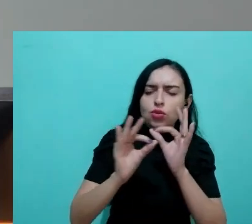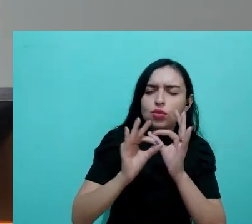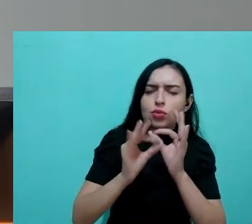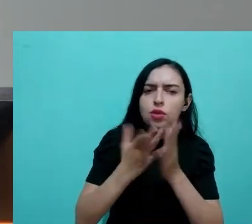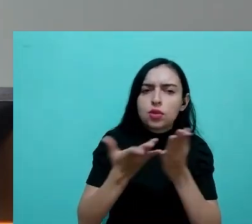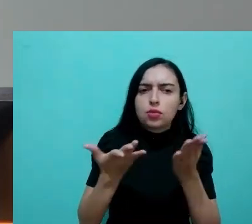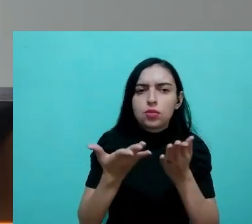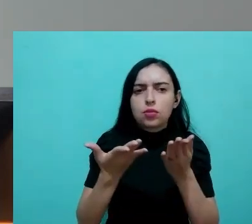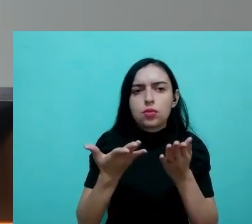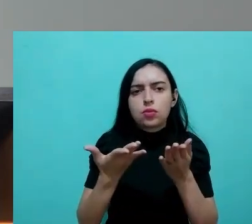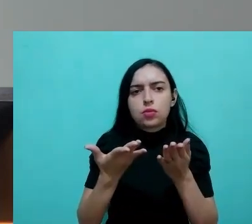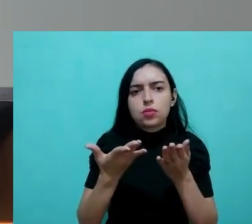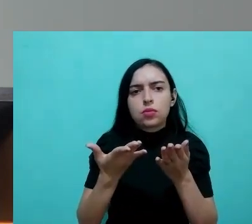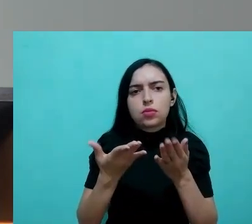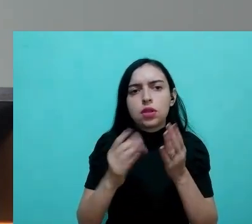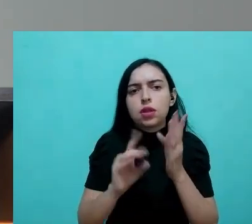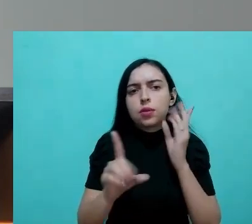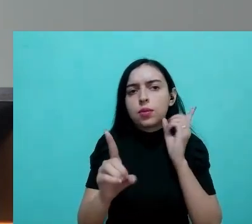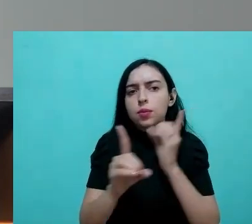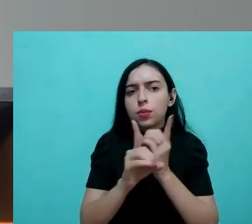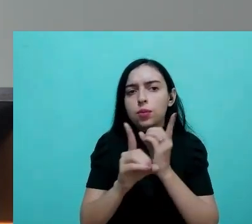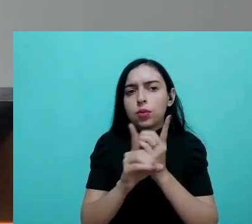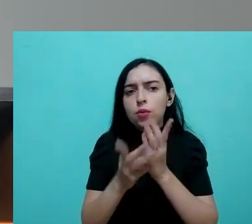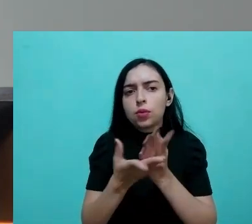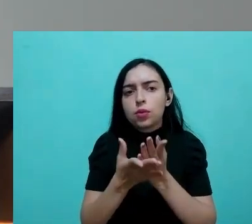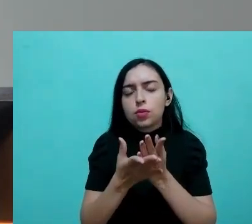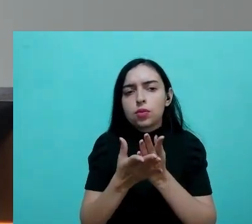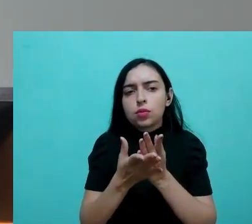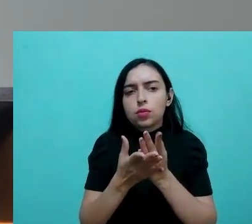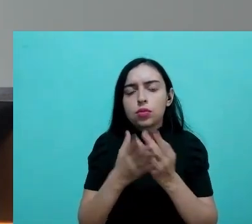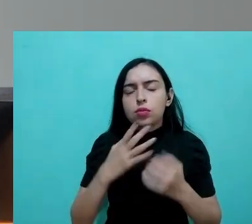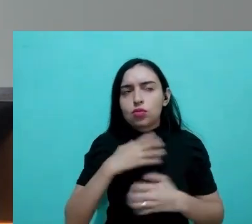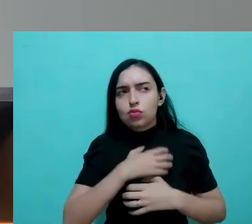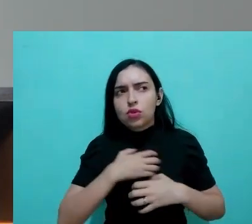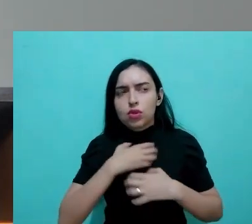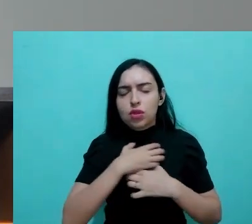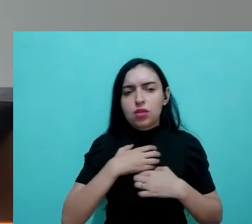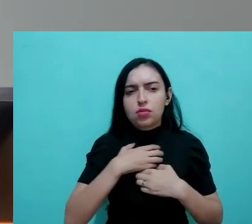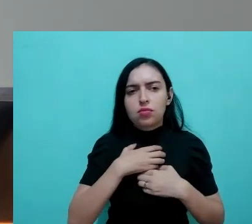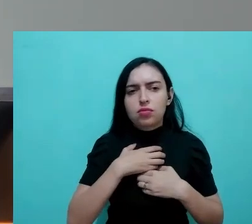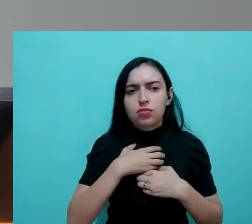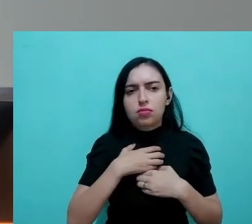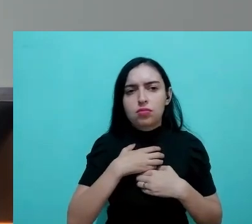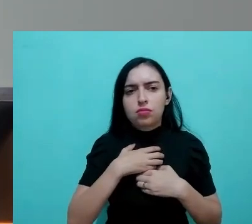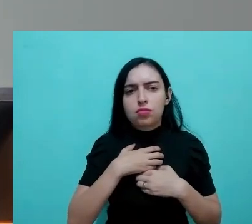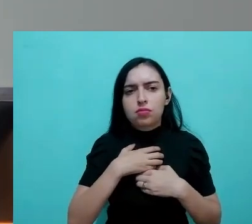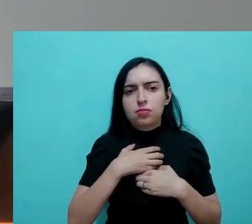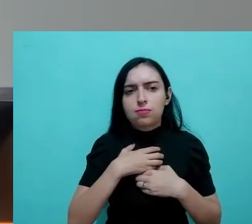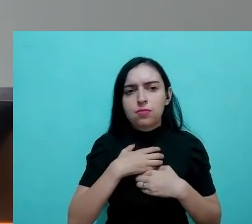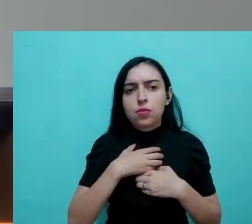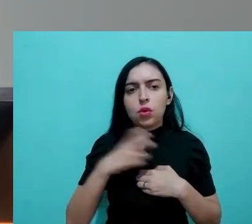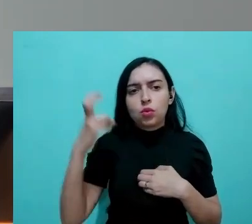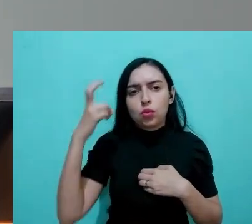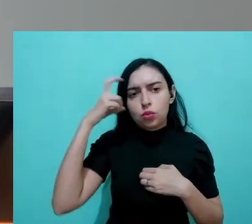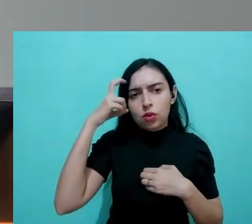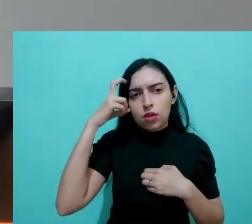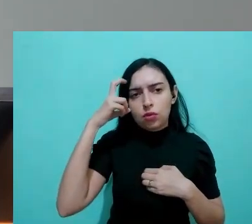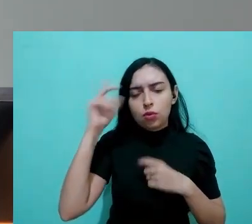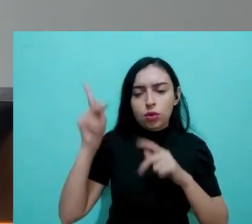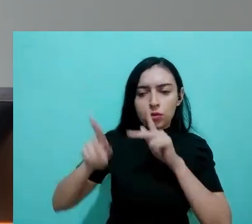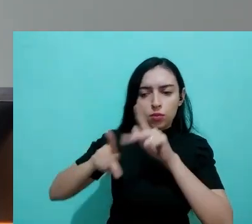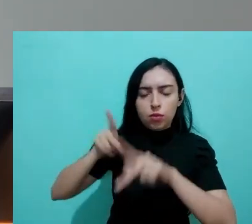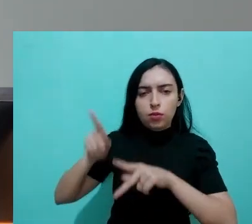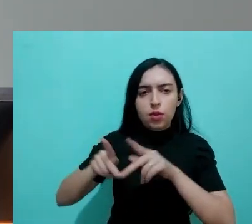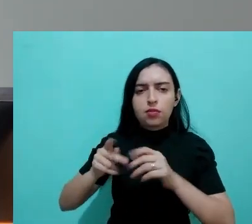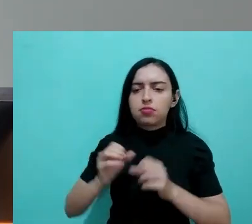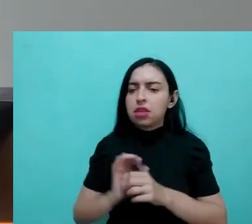pueblo, no pertenece realmente a los individuos, no hay una cultura popular,